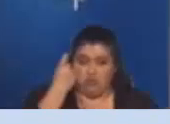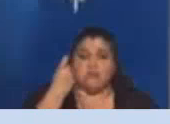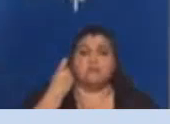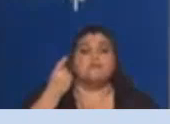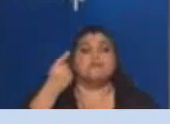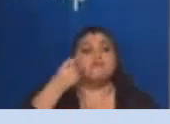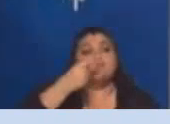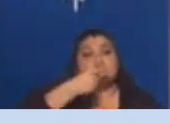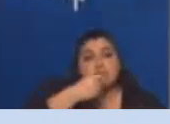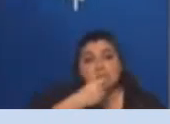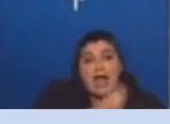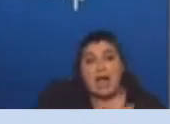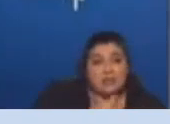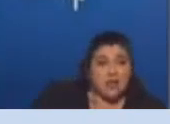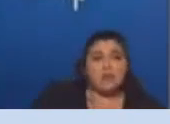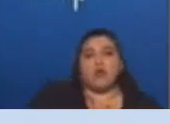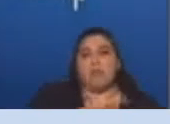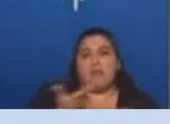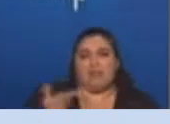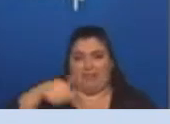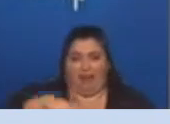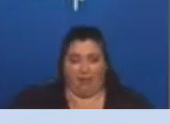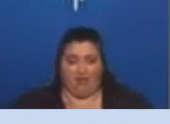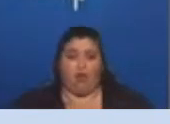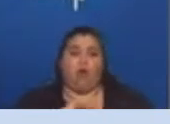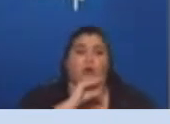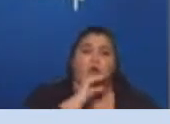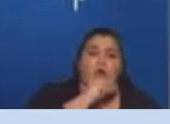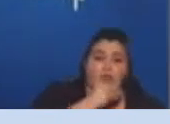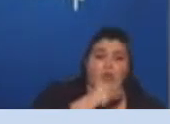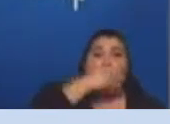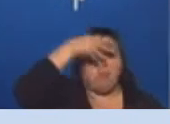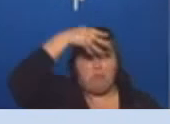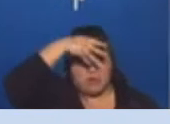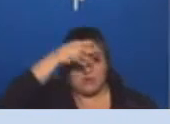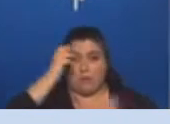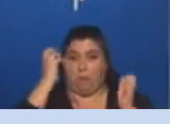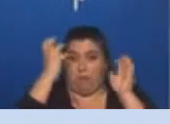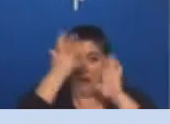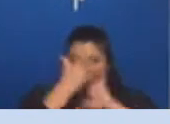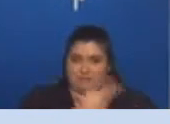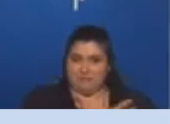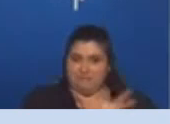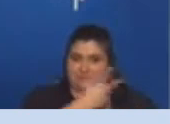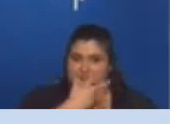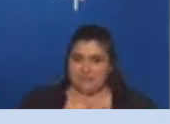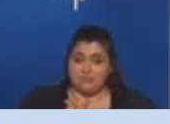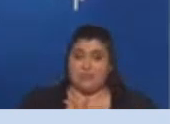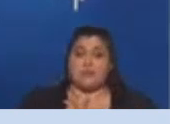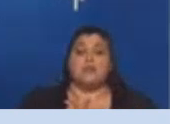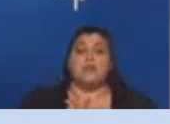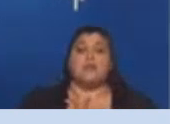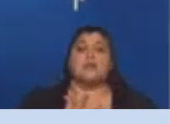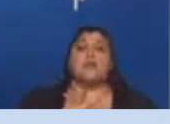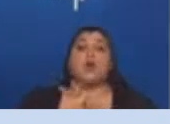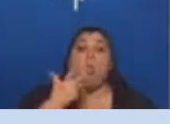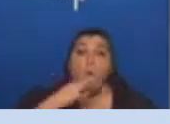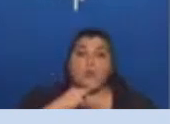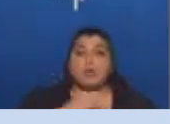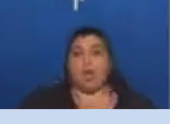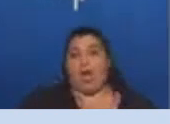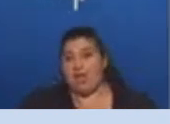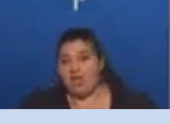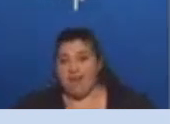invitados Patricia bulrich Sergio maa y Javier Miley Aunque la única que asistirá Y